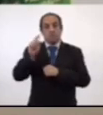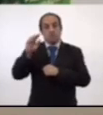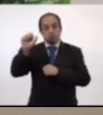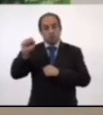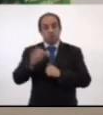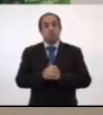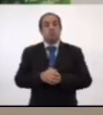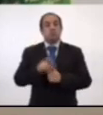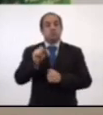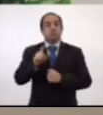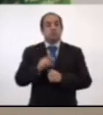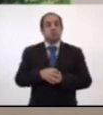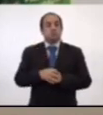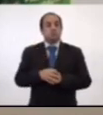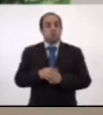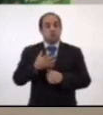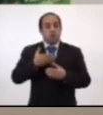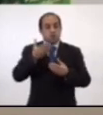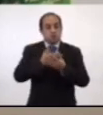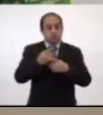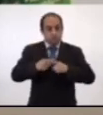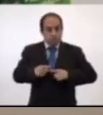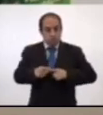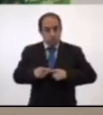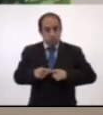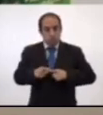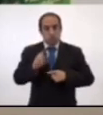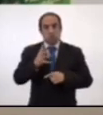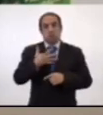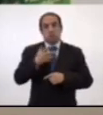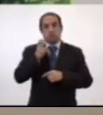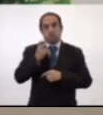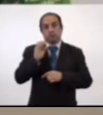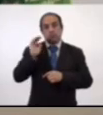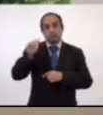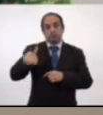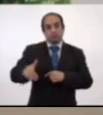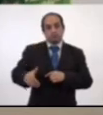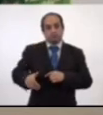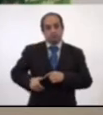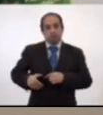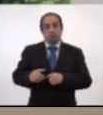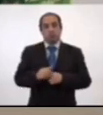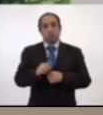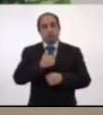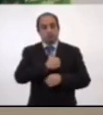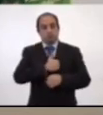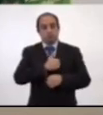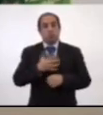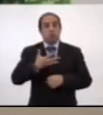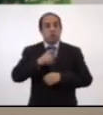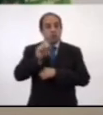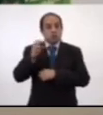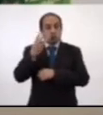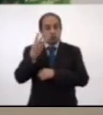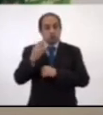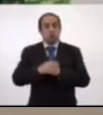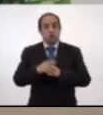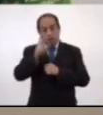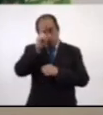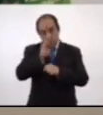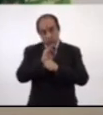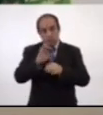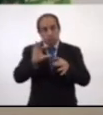cuanto a su acceso diferencial derivado de esta sensible situación. Hemos generado 103 asesorías